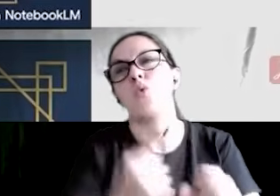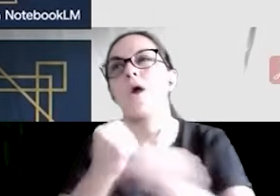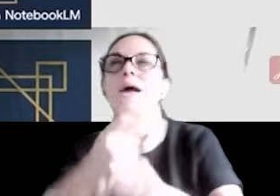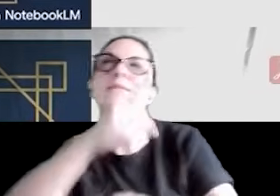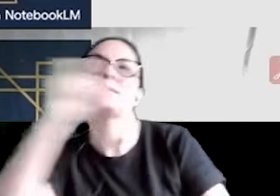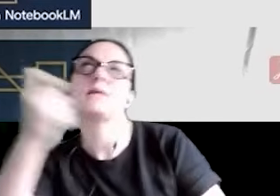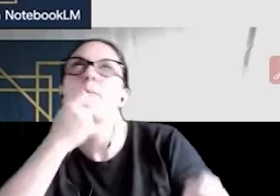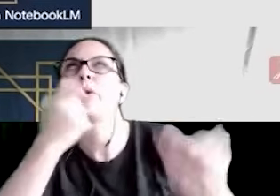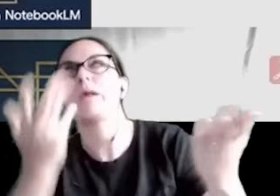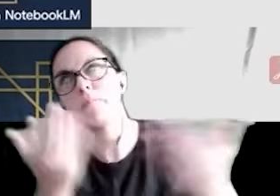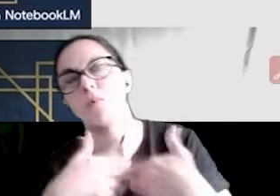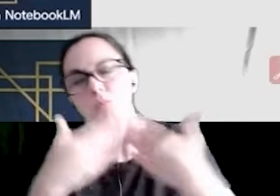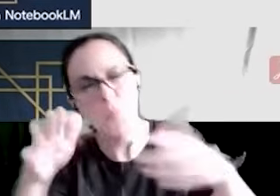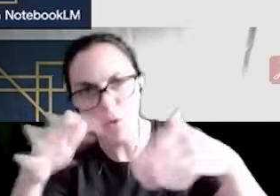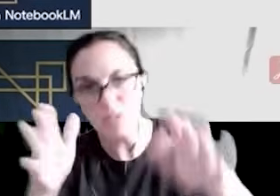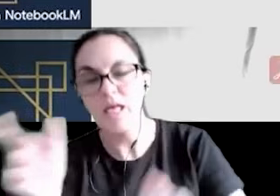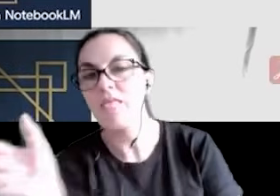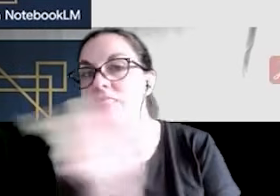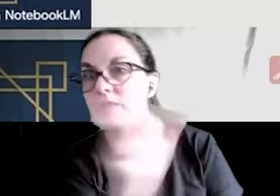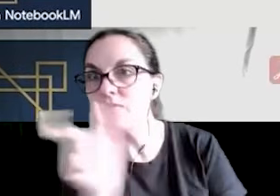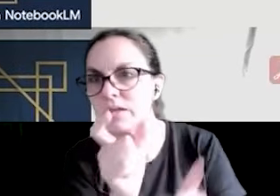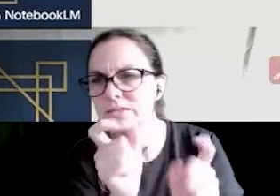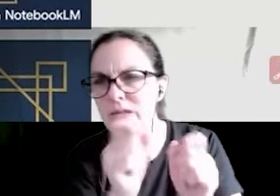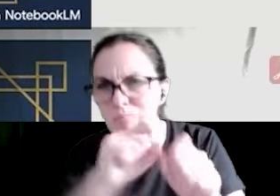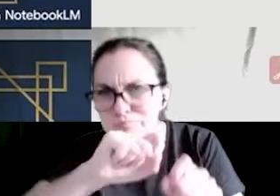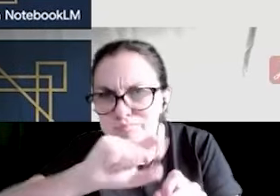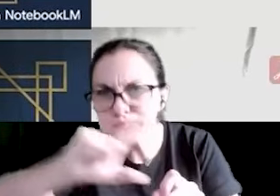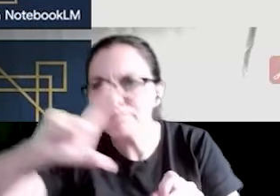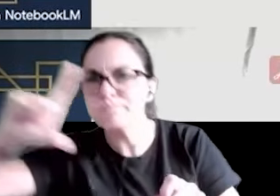mera diferencia de impuestos ya supera el 15%.